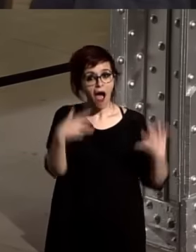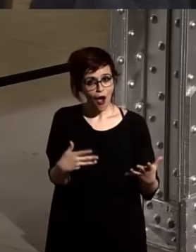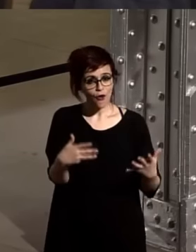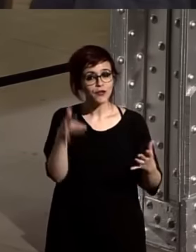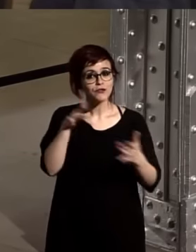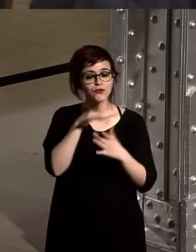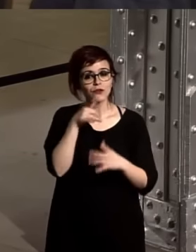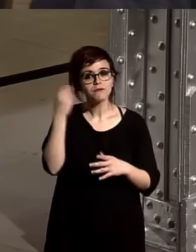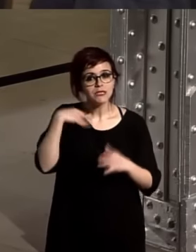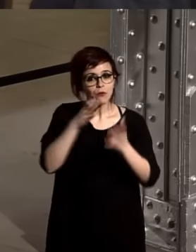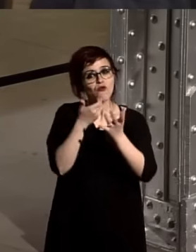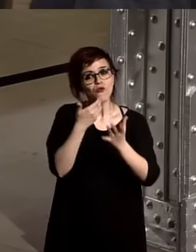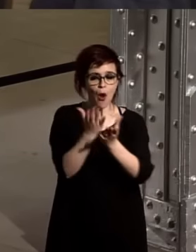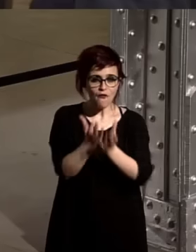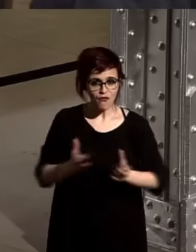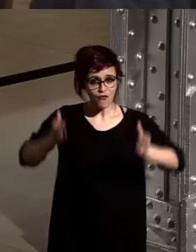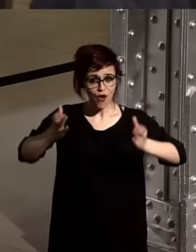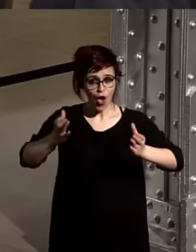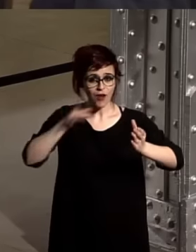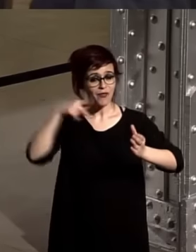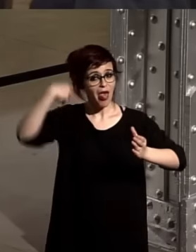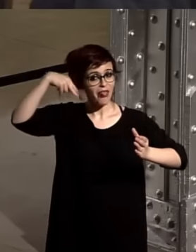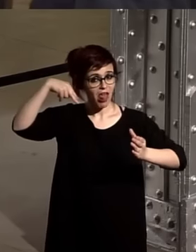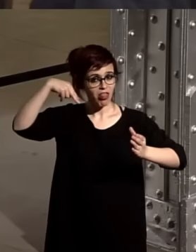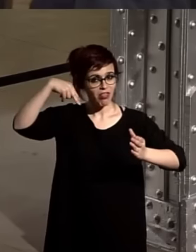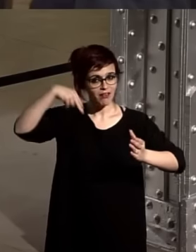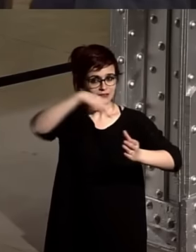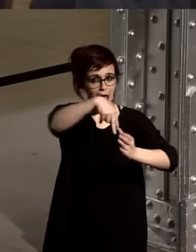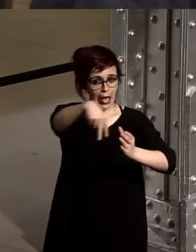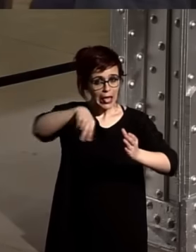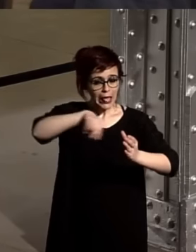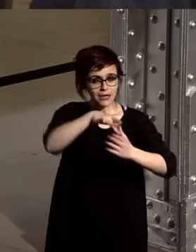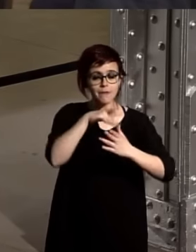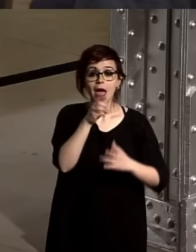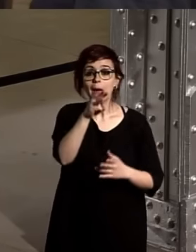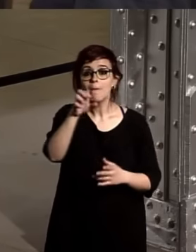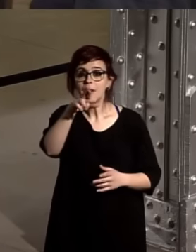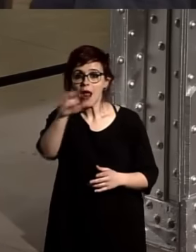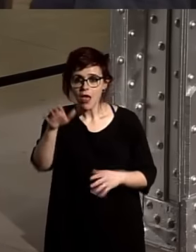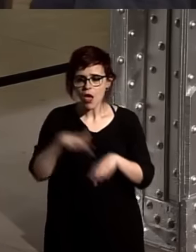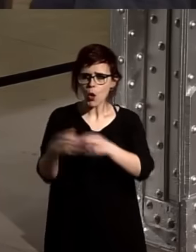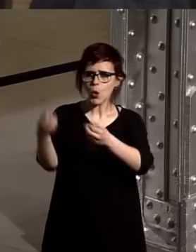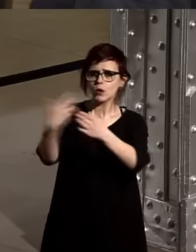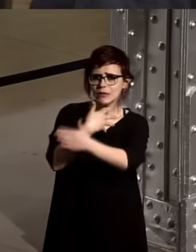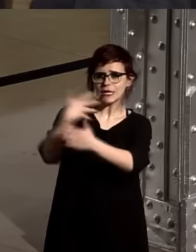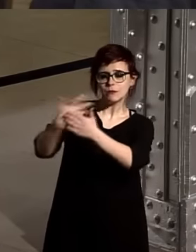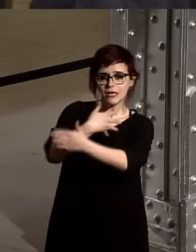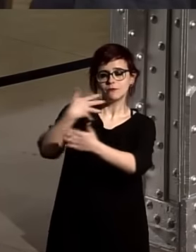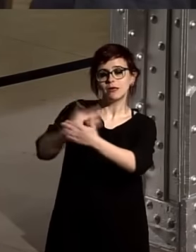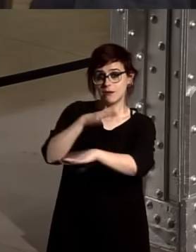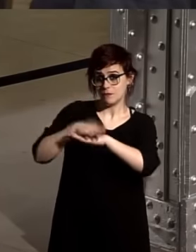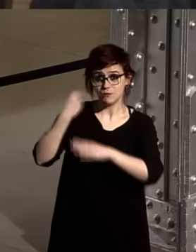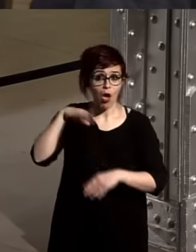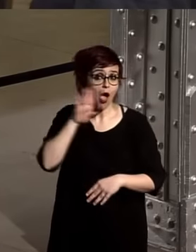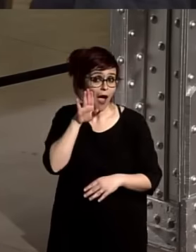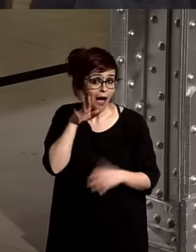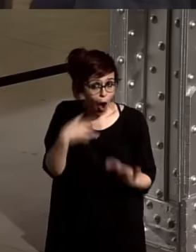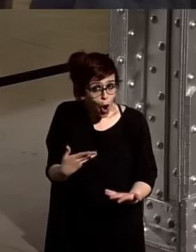el el el Bol este de de cerezas que pere me explicó con detenimiento un poco lo que acaba de